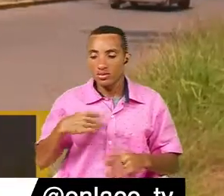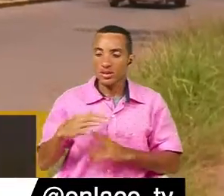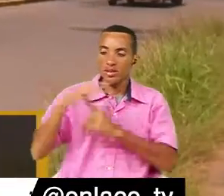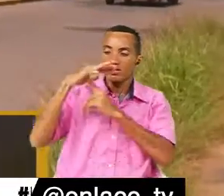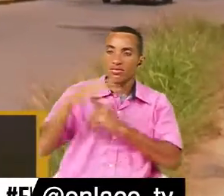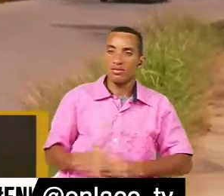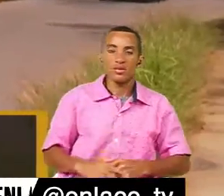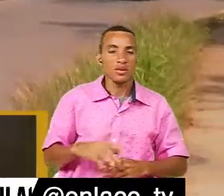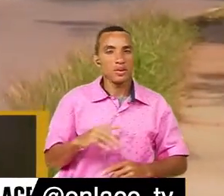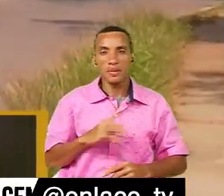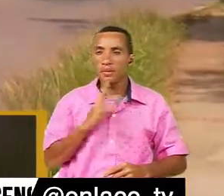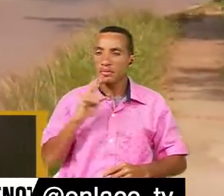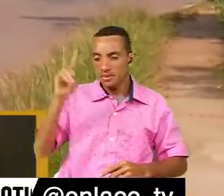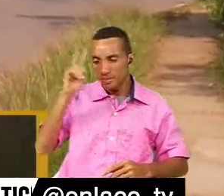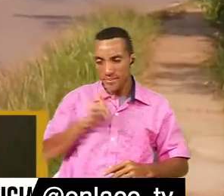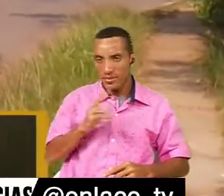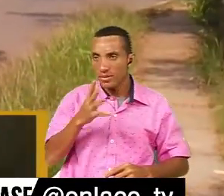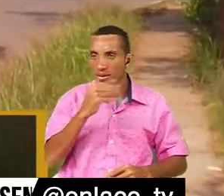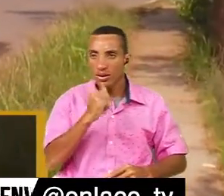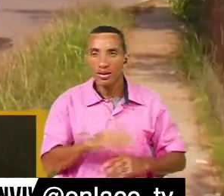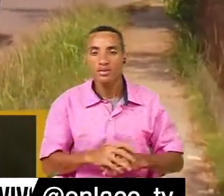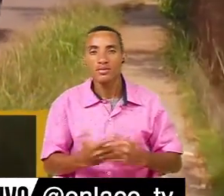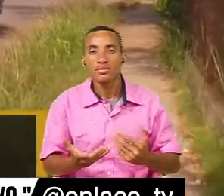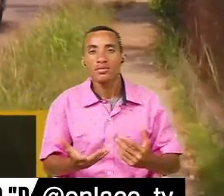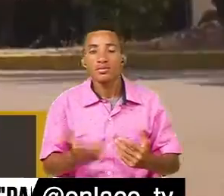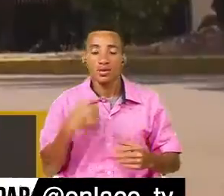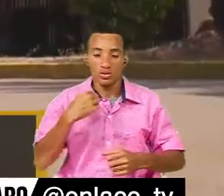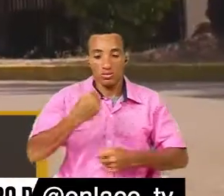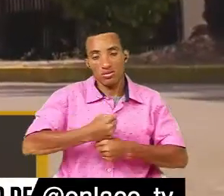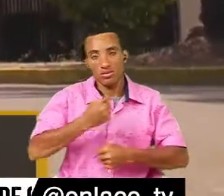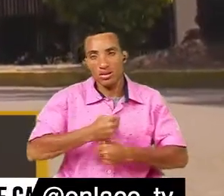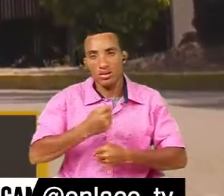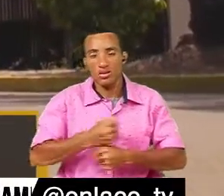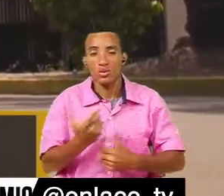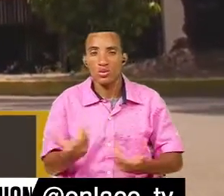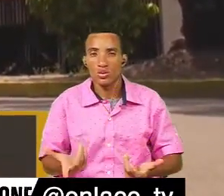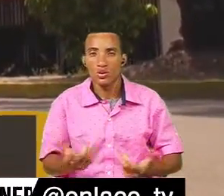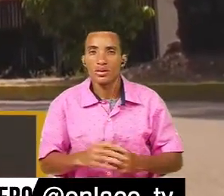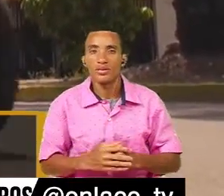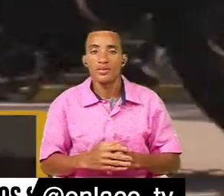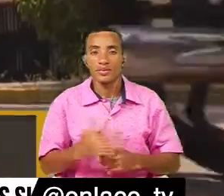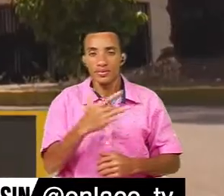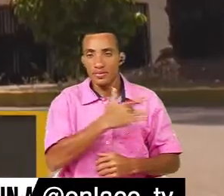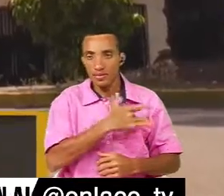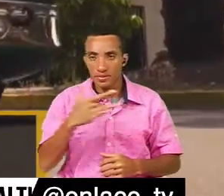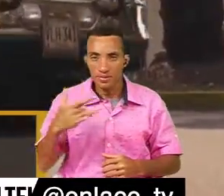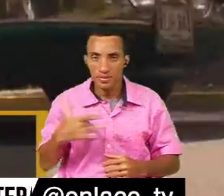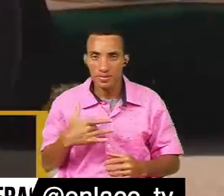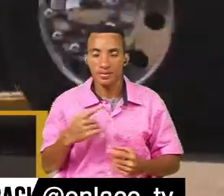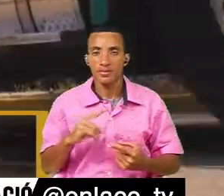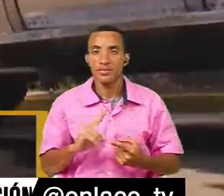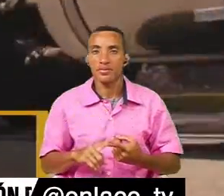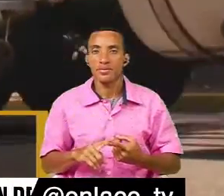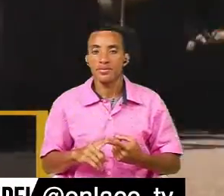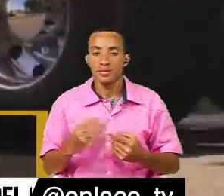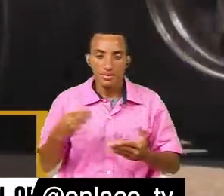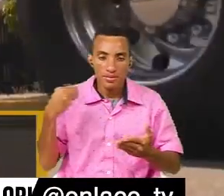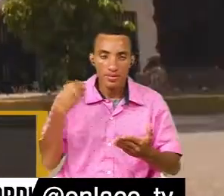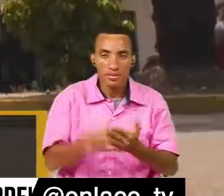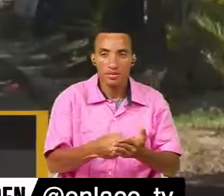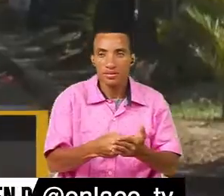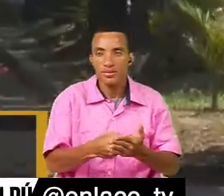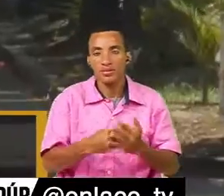compañeros. Sí, la parte laboral, digamos, la seguridad social, la cancelación de su salario.